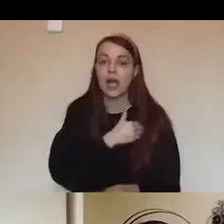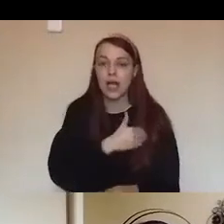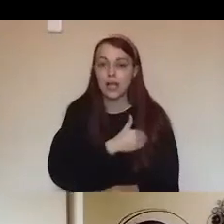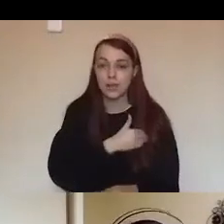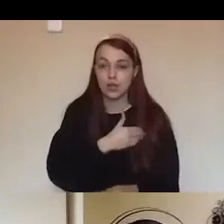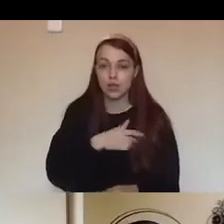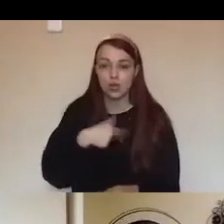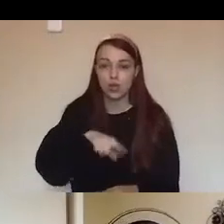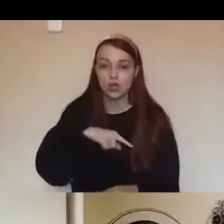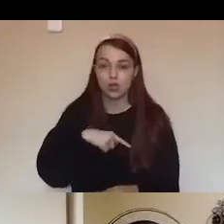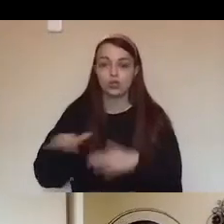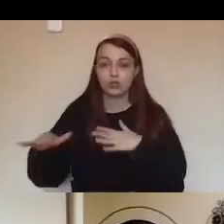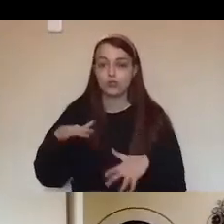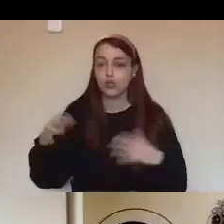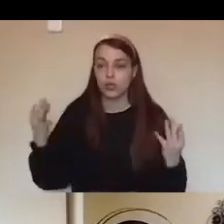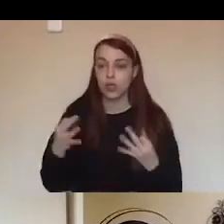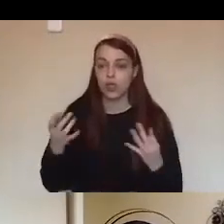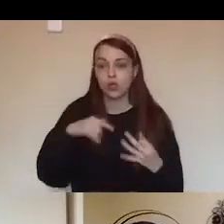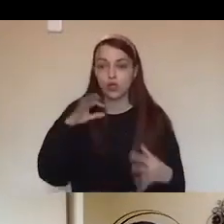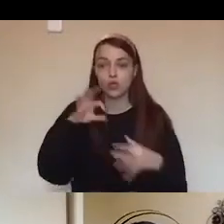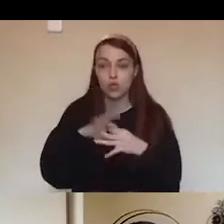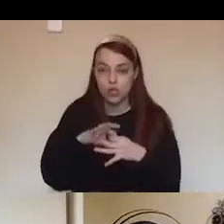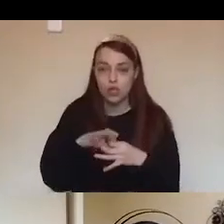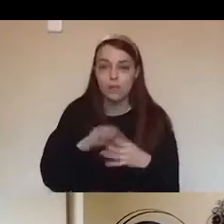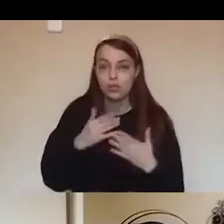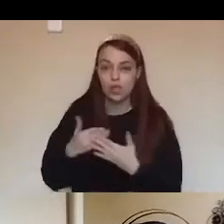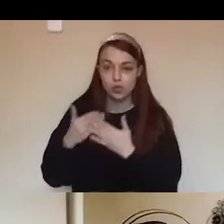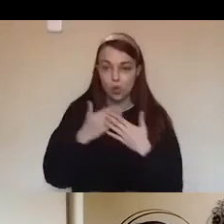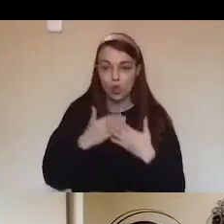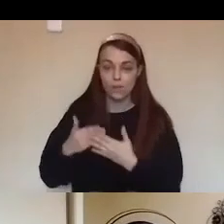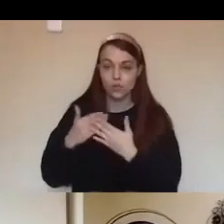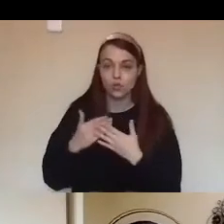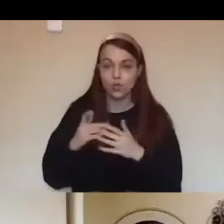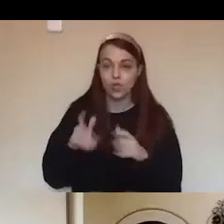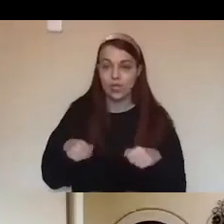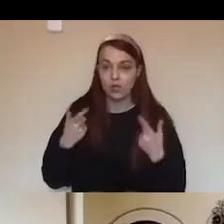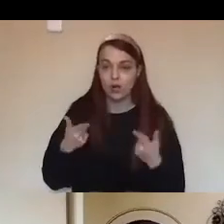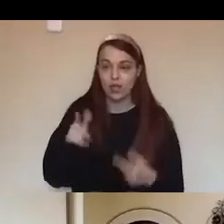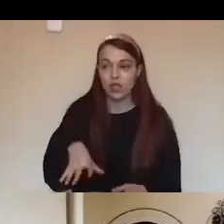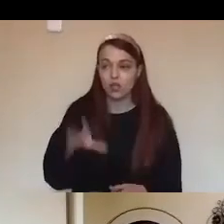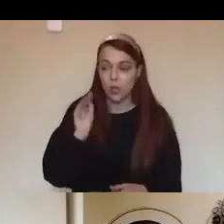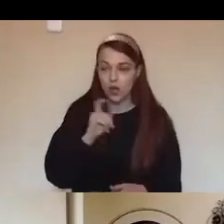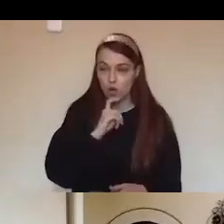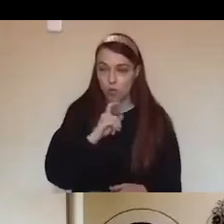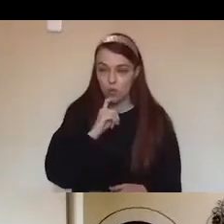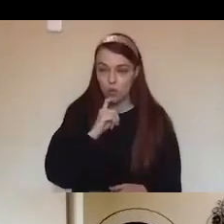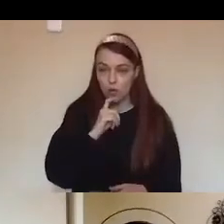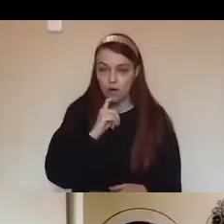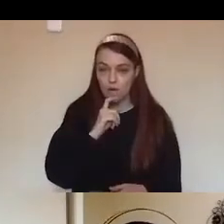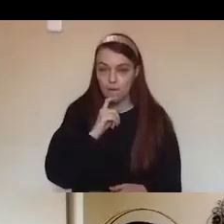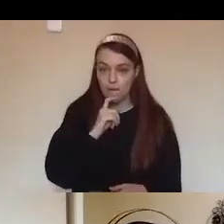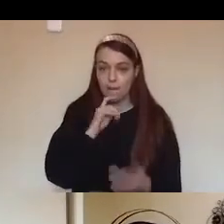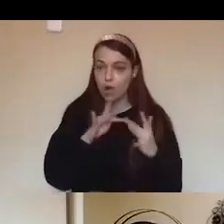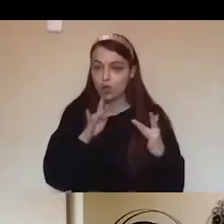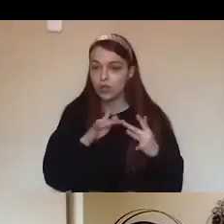mueve es cómo nosotros conectamos y estudiamos y entendemos la naturaleza y los beneficios que nos entrega el contacto